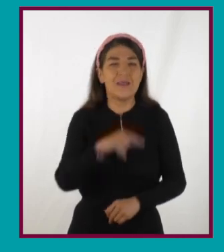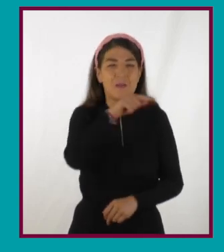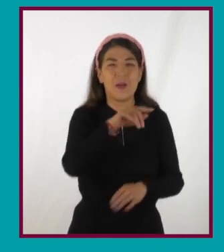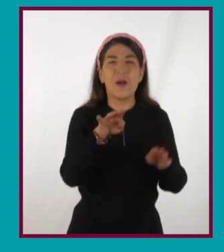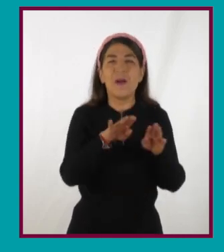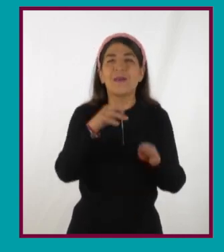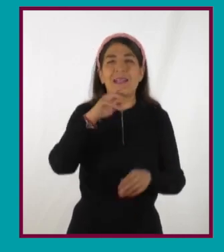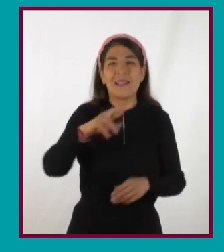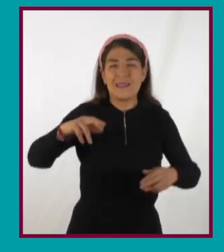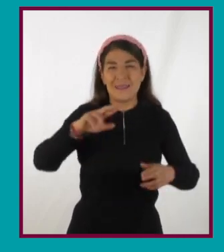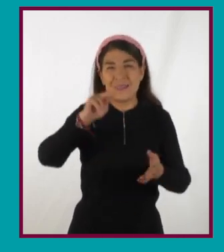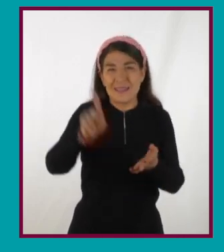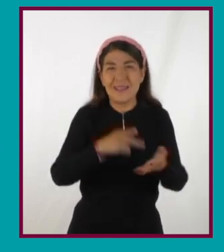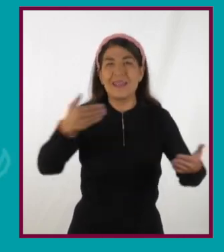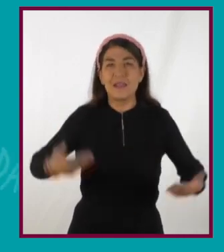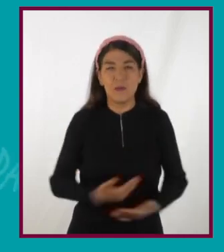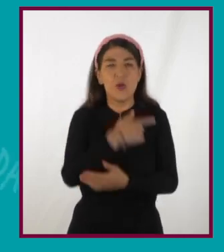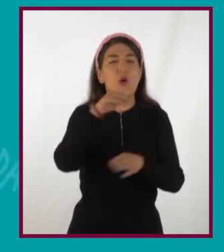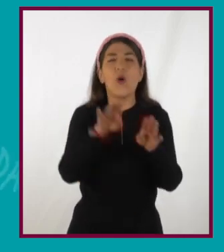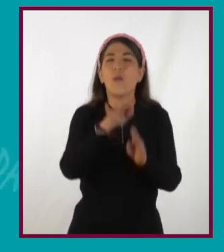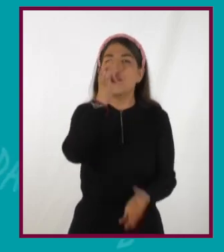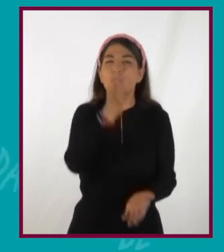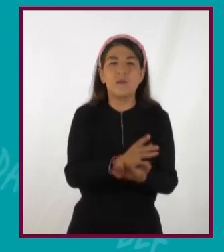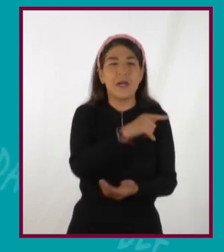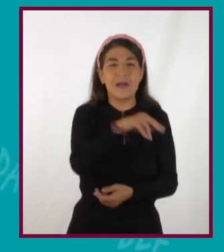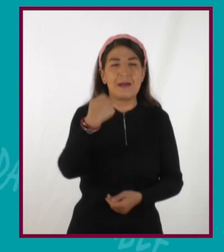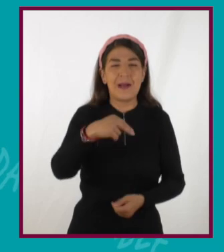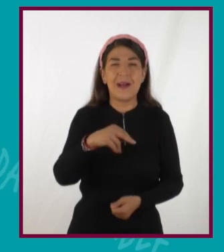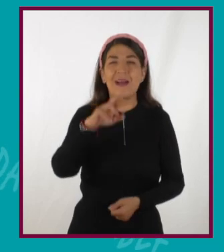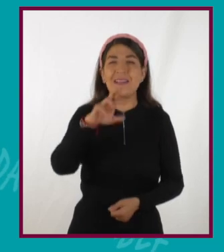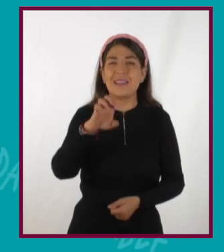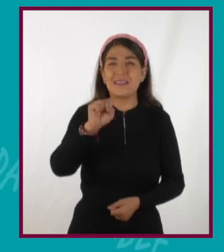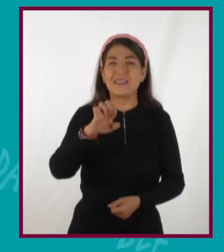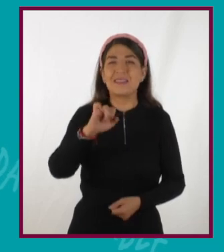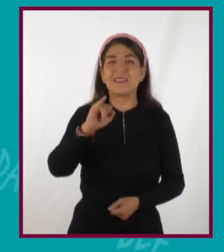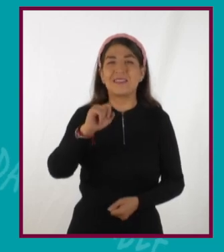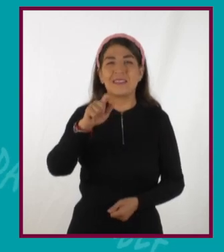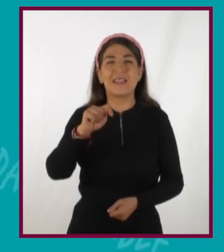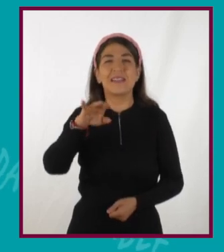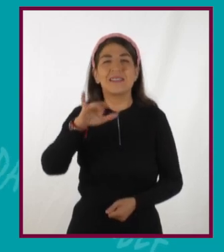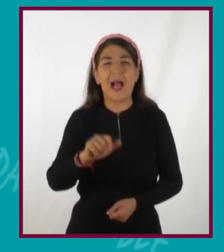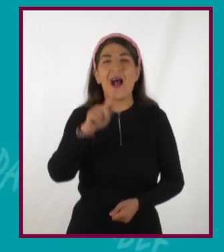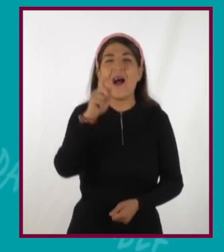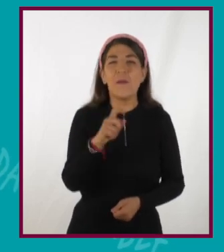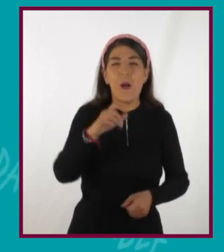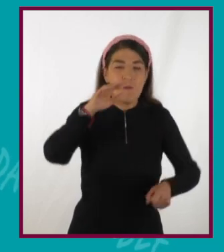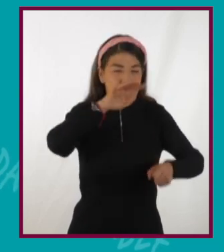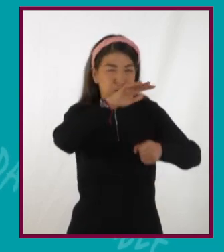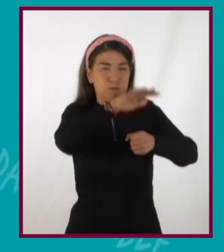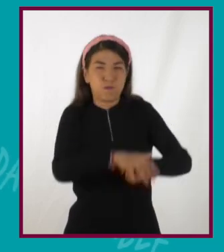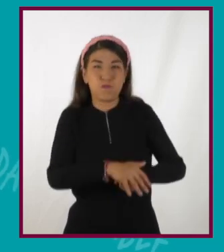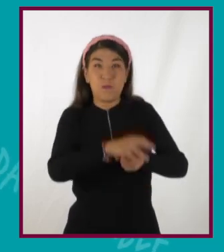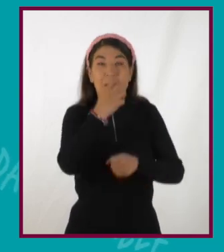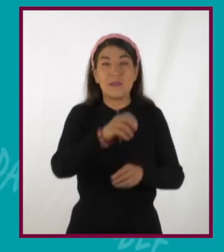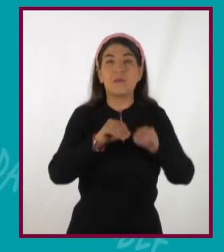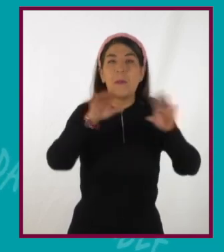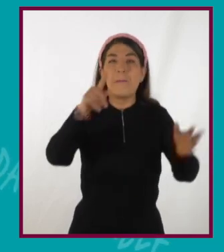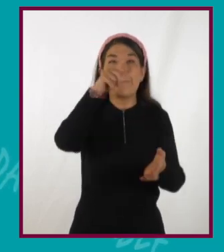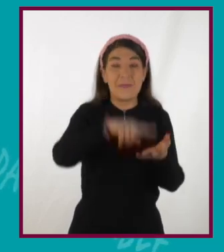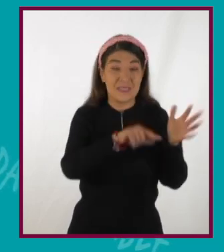Renacimiento. Durante su vida publicó una sola obra, Resistencia del agua a la presión, que salió a la luz